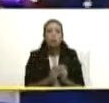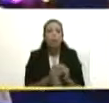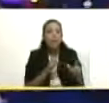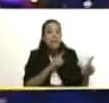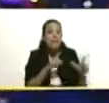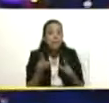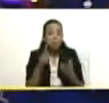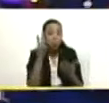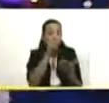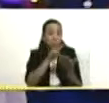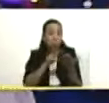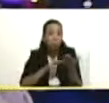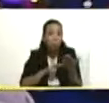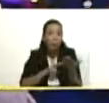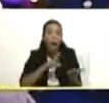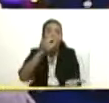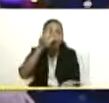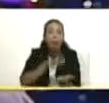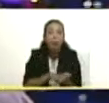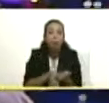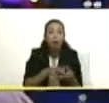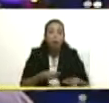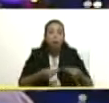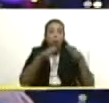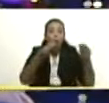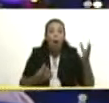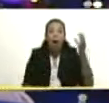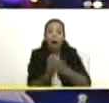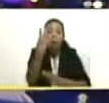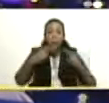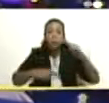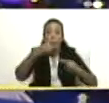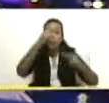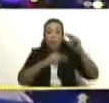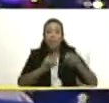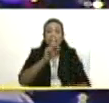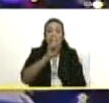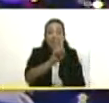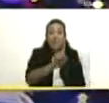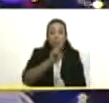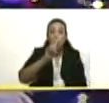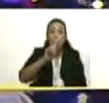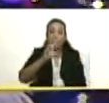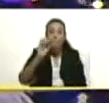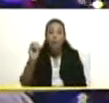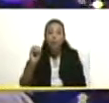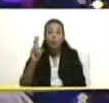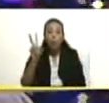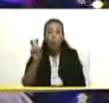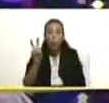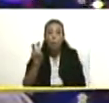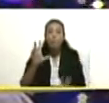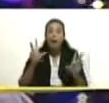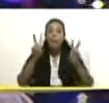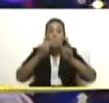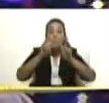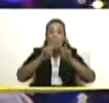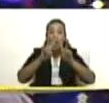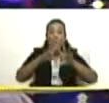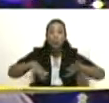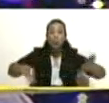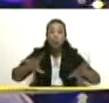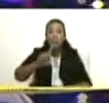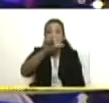inmediatamente, que es proceder a la construcción de 120 nuevas viviendas en